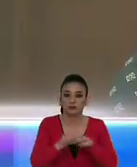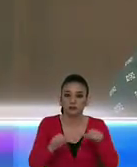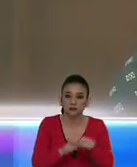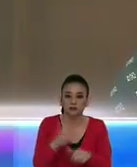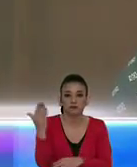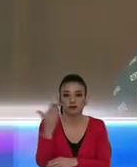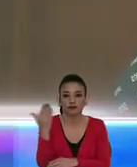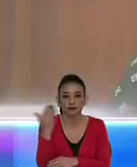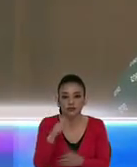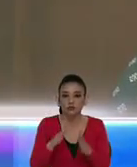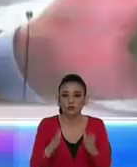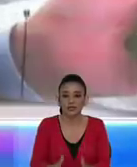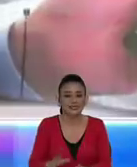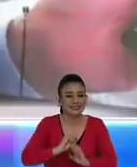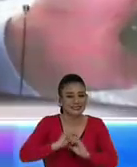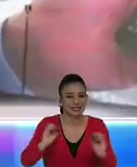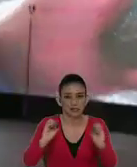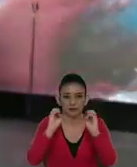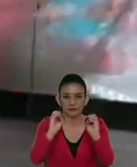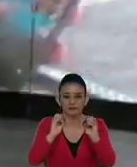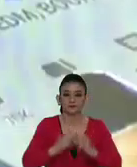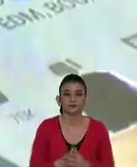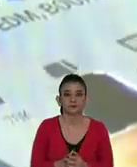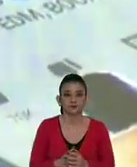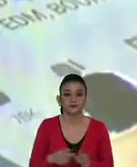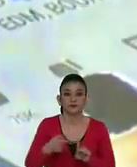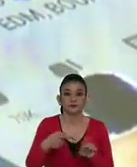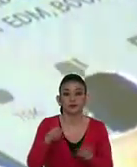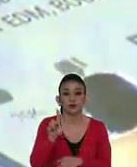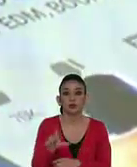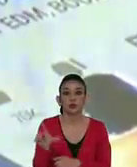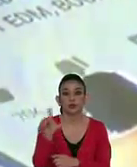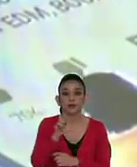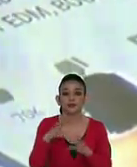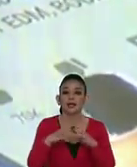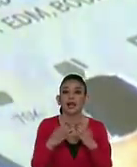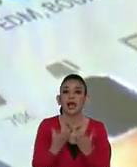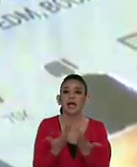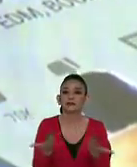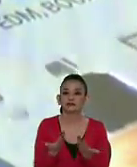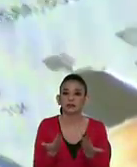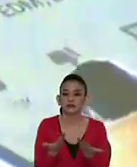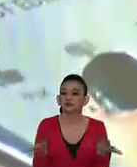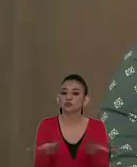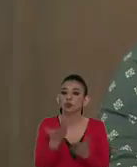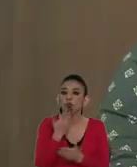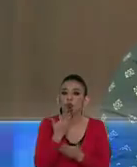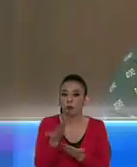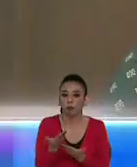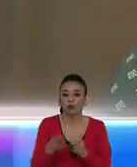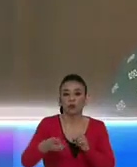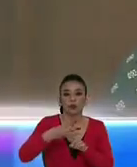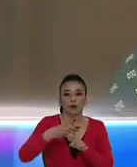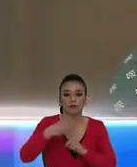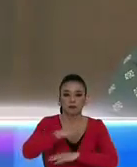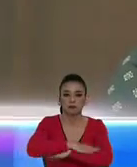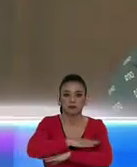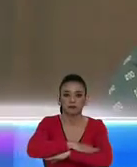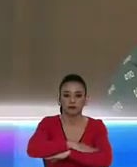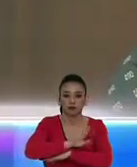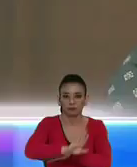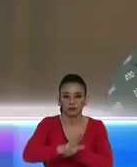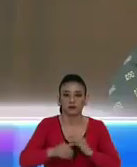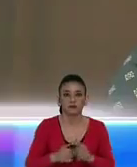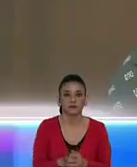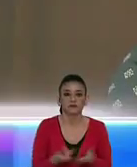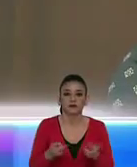de estudiantes. Desde lunes, las clases se impartirán a través de una plataforma digital. Vamos a trabajar también con los medios,